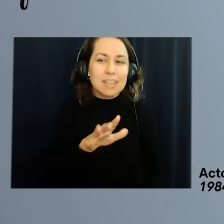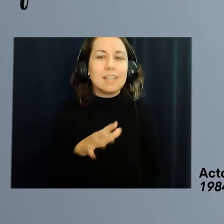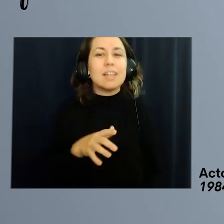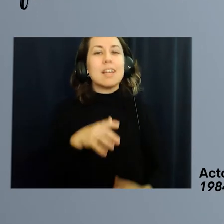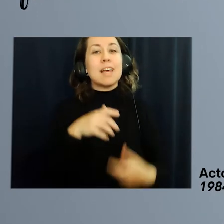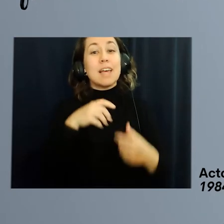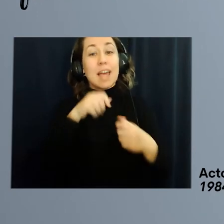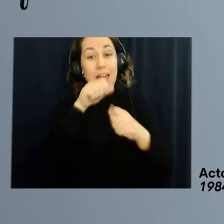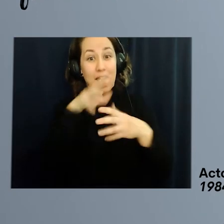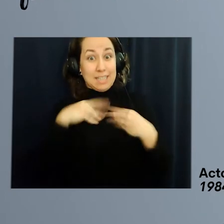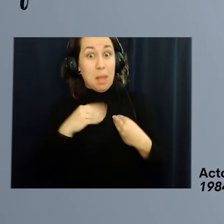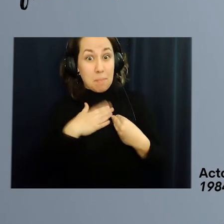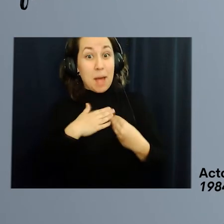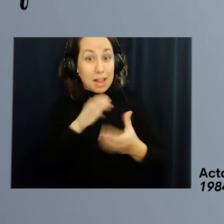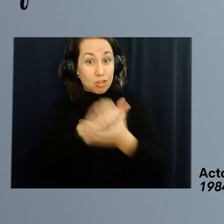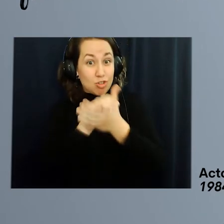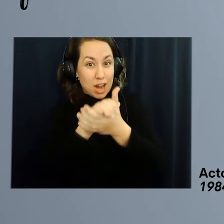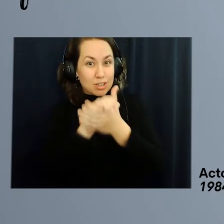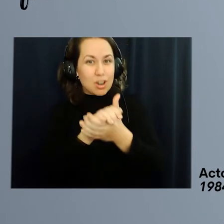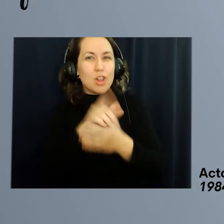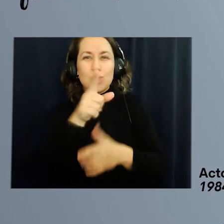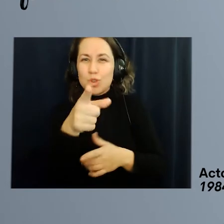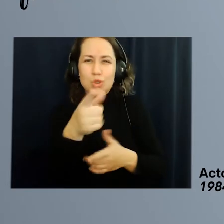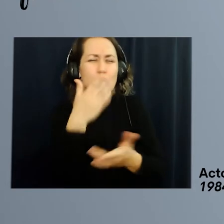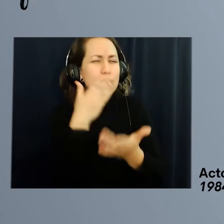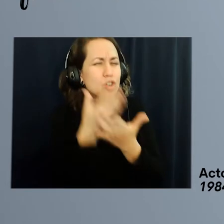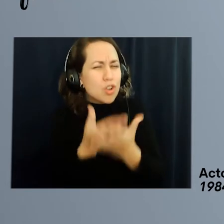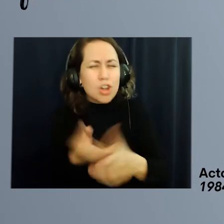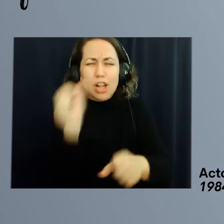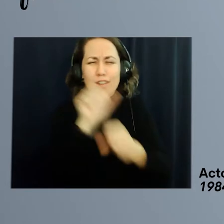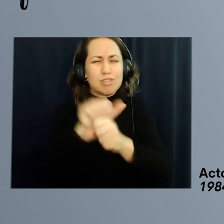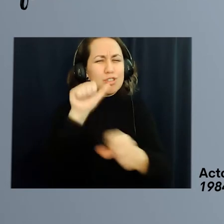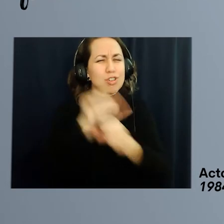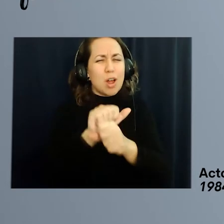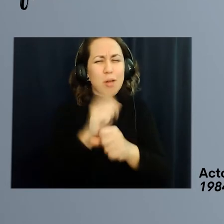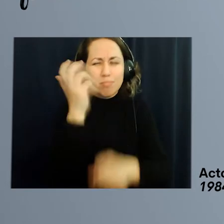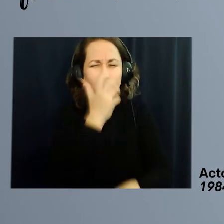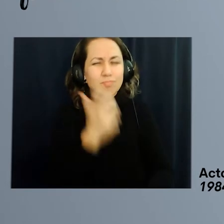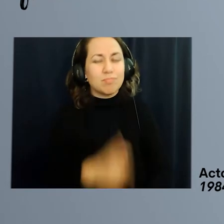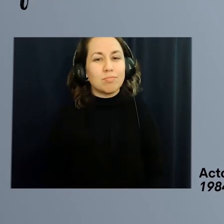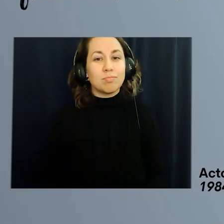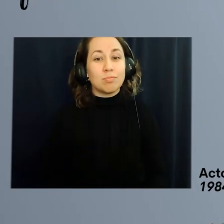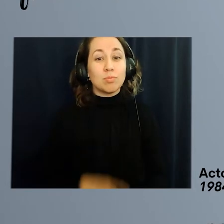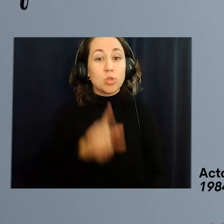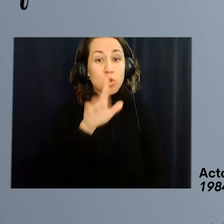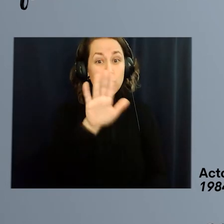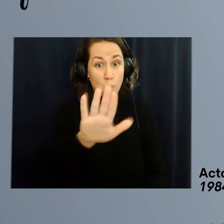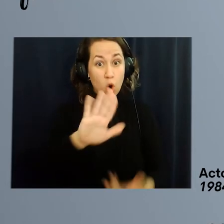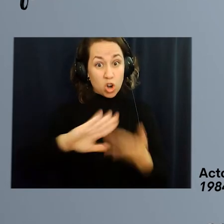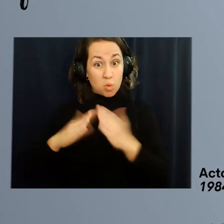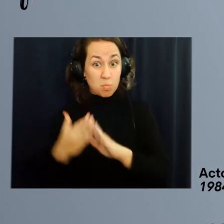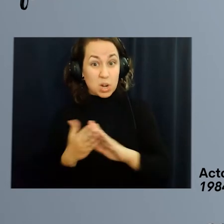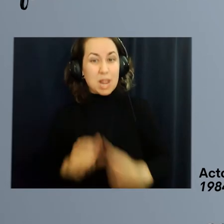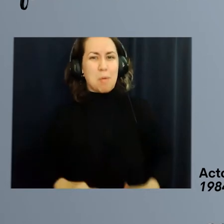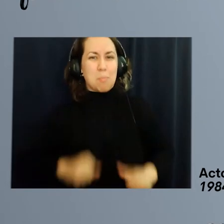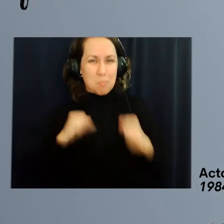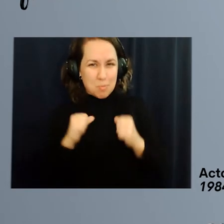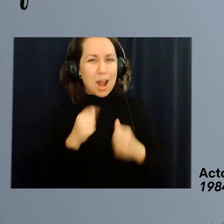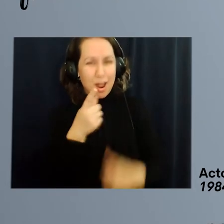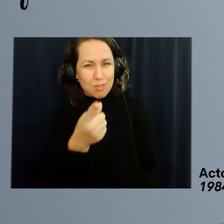Please accept my congratulations on a job extraordinarily well done. You've made your community